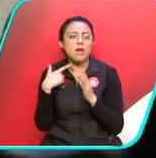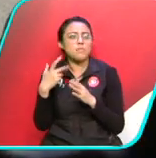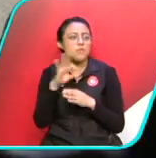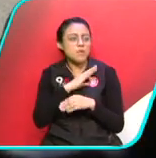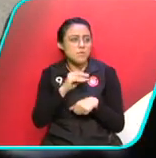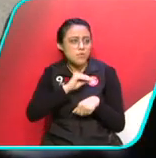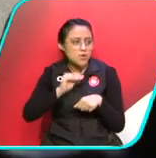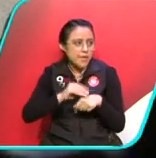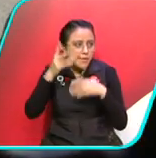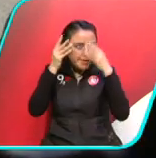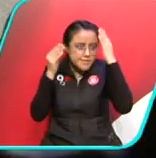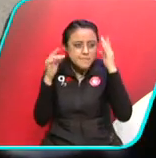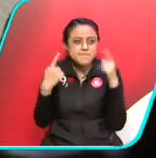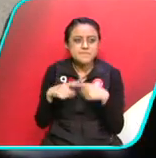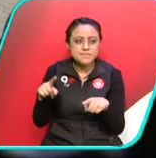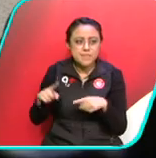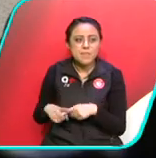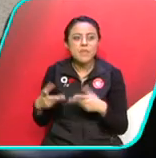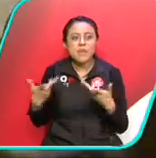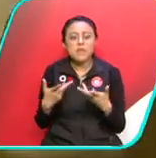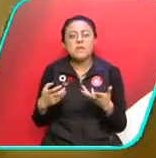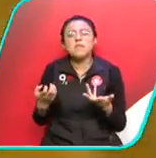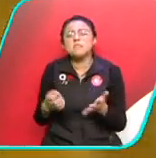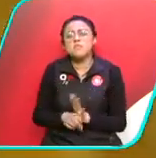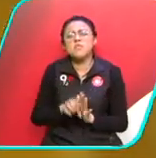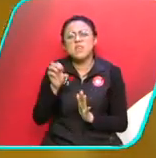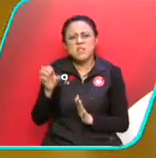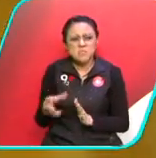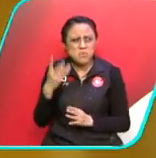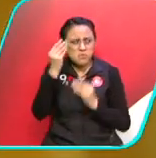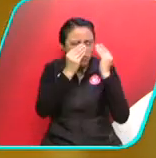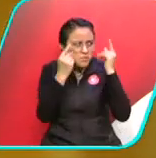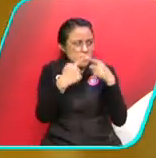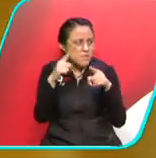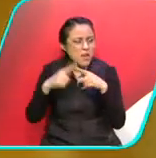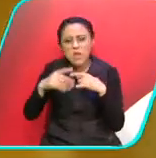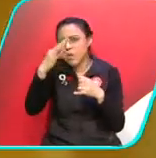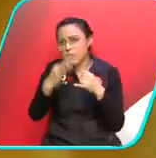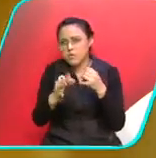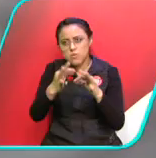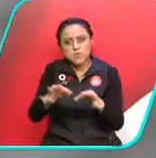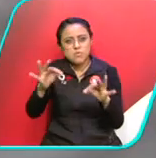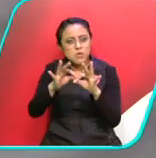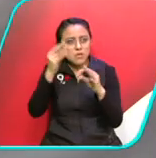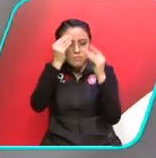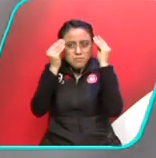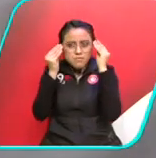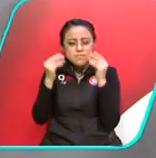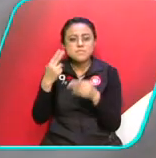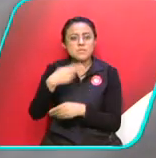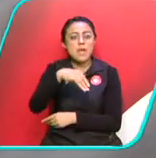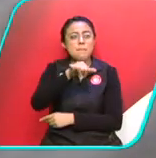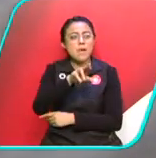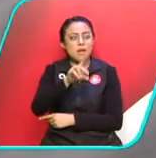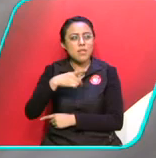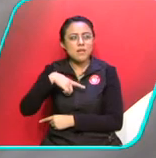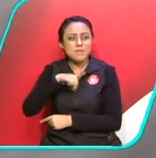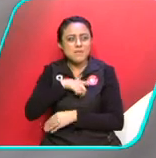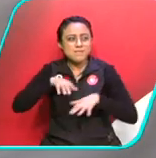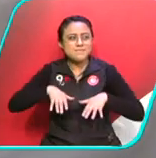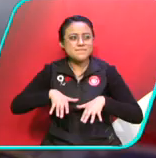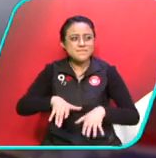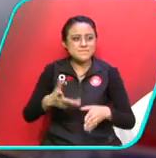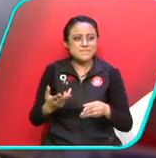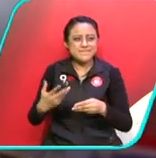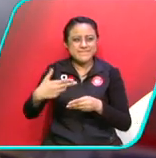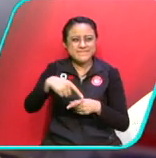cabello. Digamos, es como el decorado primario. Mari se encarga de la costura y el